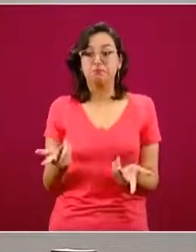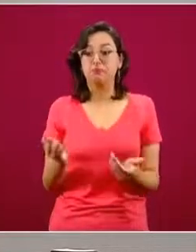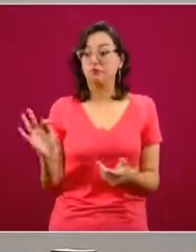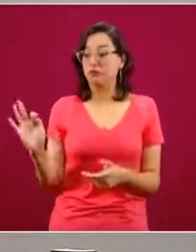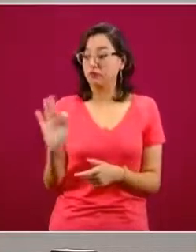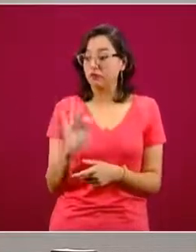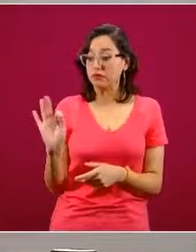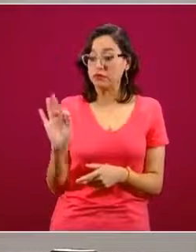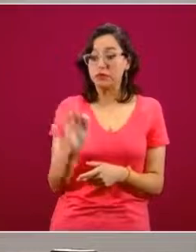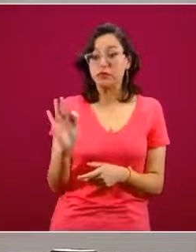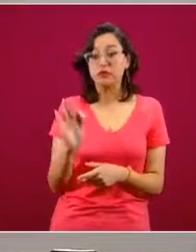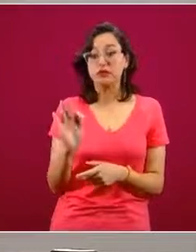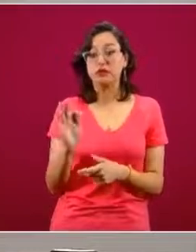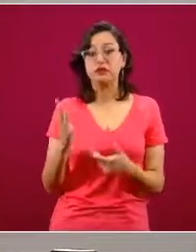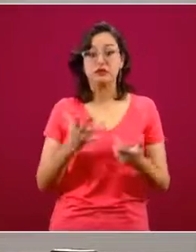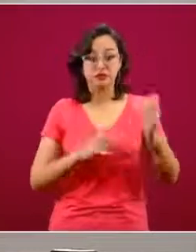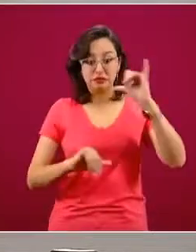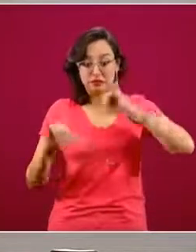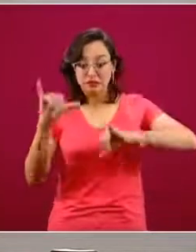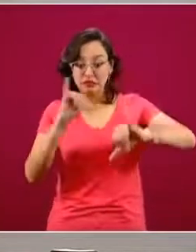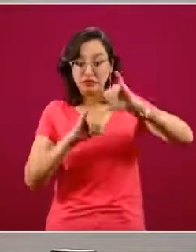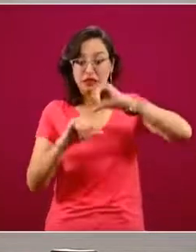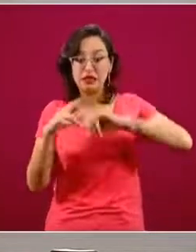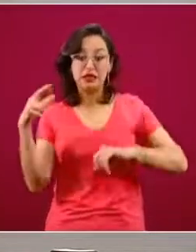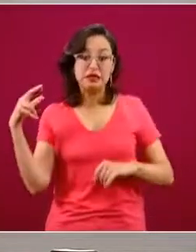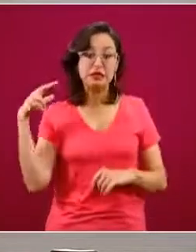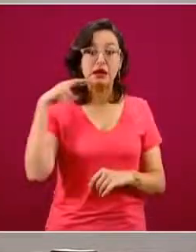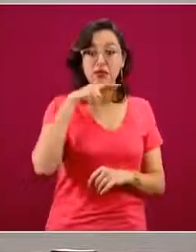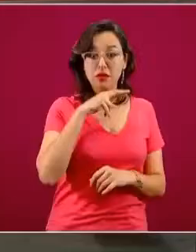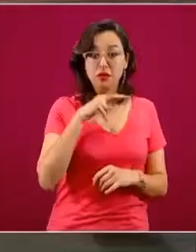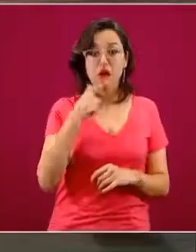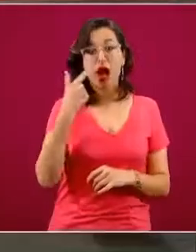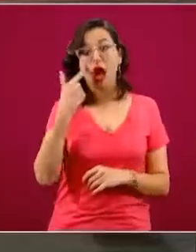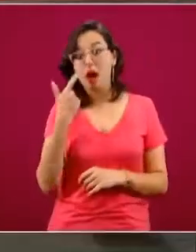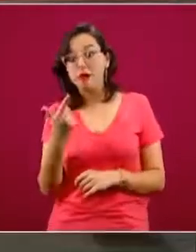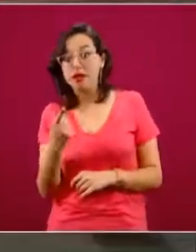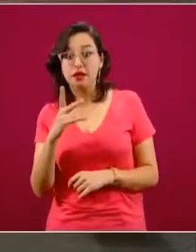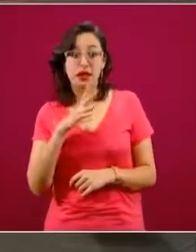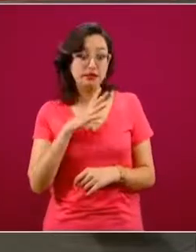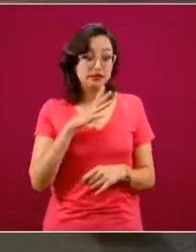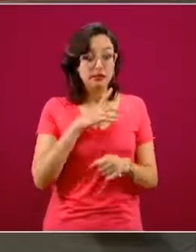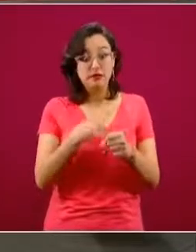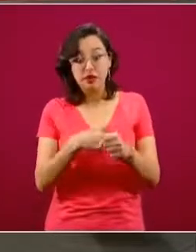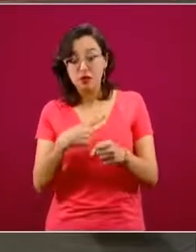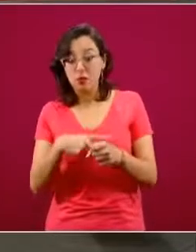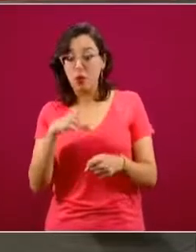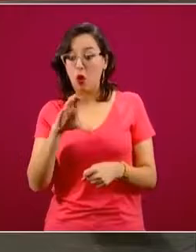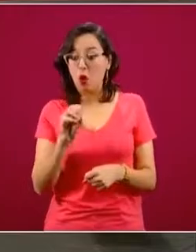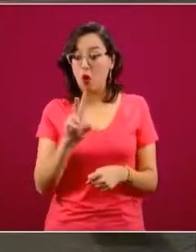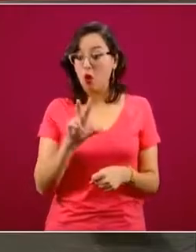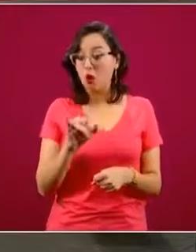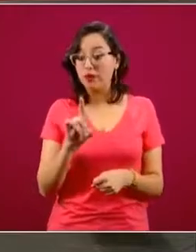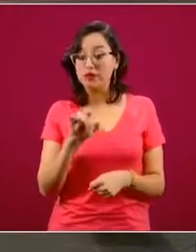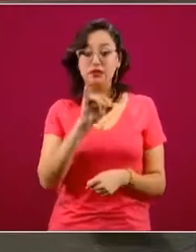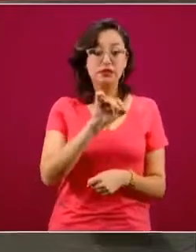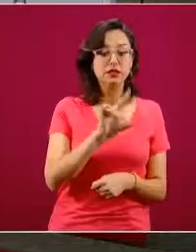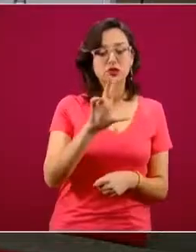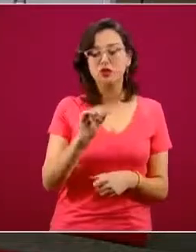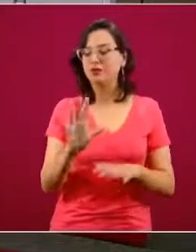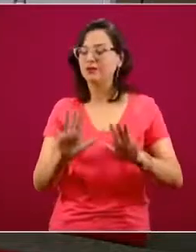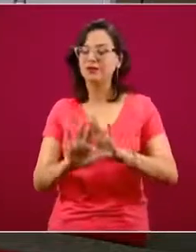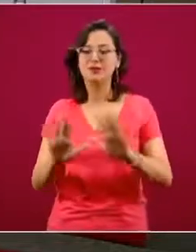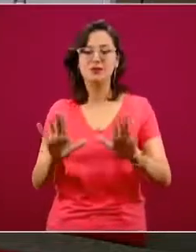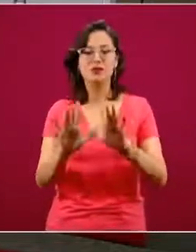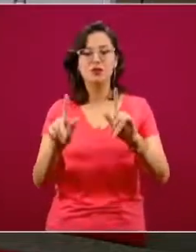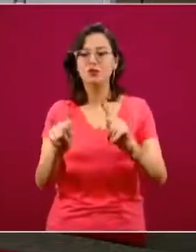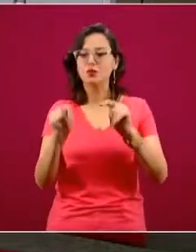la oportunidad, de tomarle una muestra para diagnóstico. Hemos dicho, está en el lineamiento de vigilancia epidemiológica, que a pesar de que